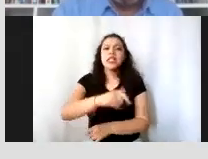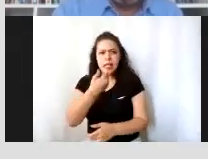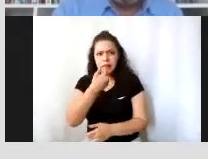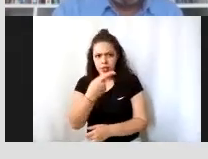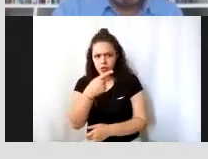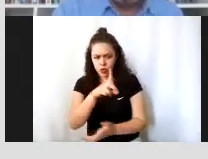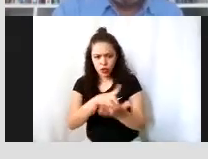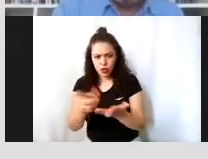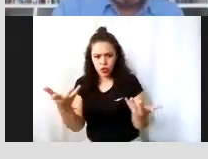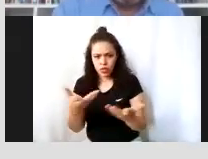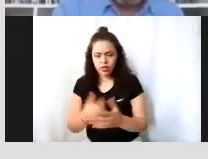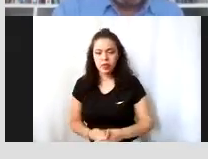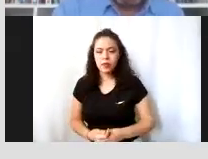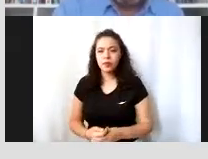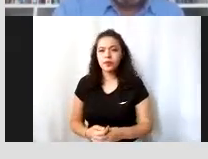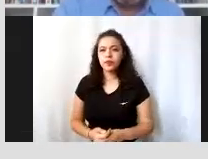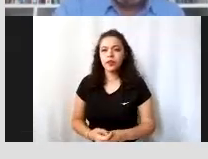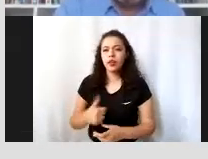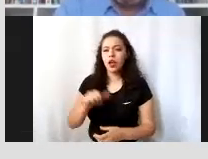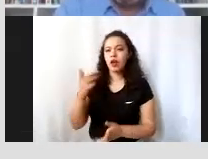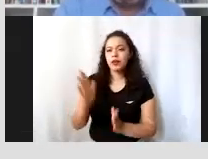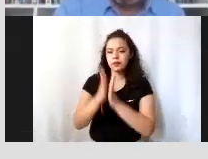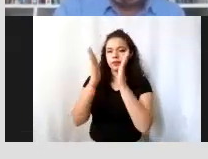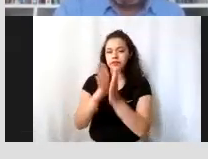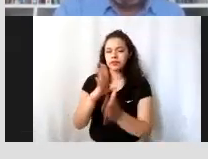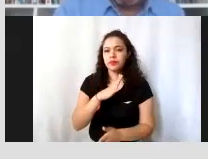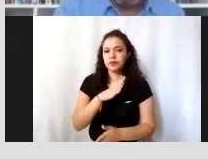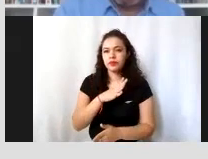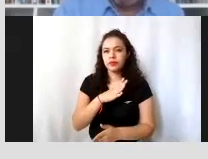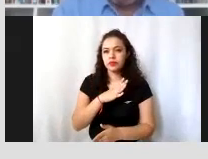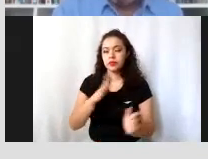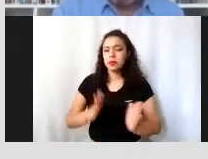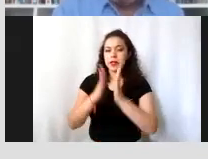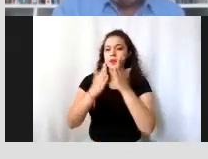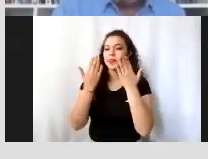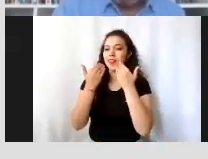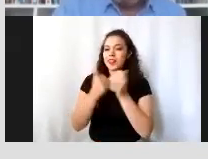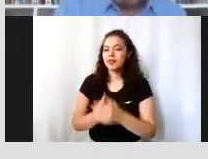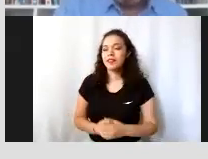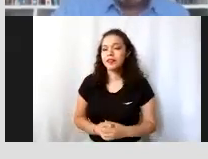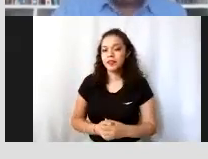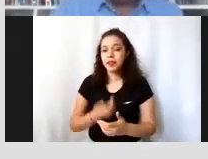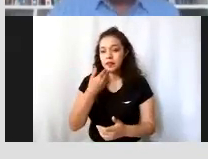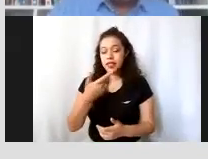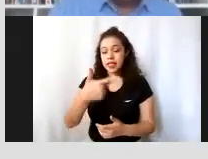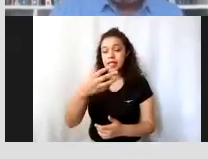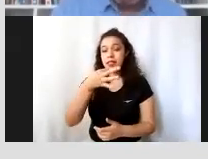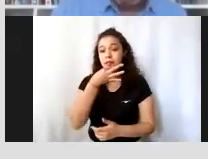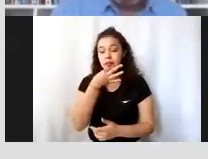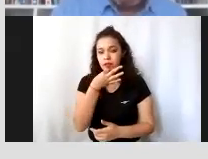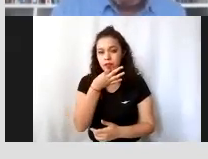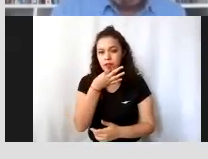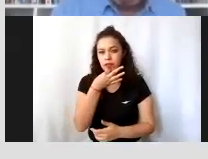Déjenme ver, creo que tengo aquí otra participación. Sí, ya no tengo participaciones. Bien, nos quedan 7 minutos. Me